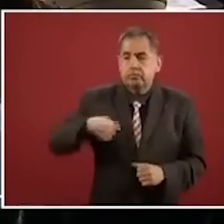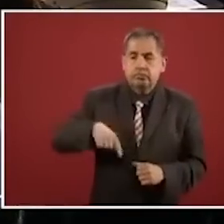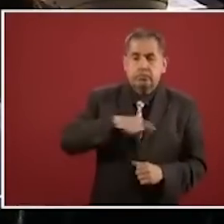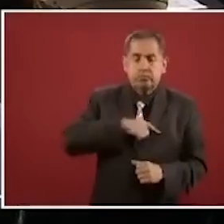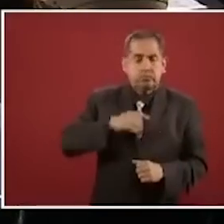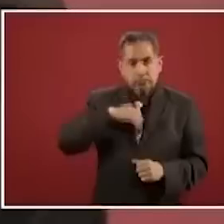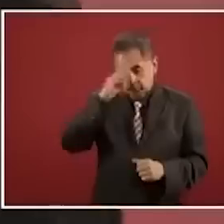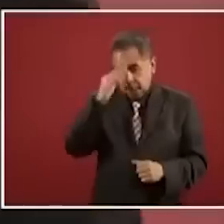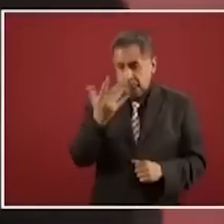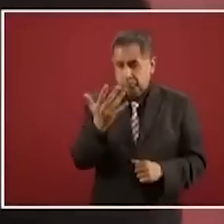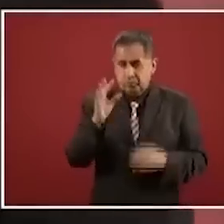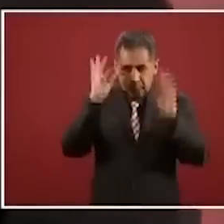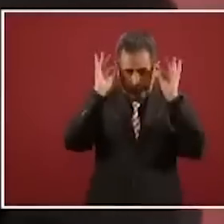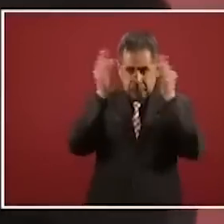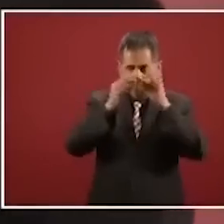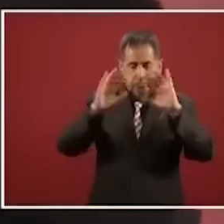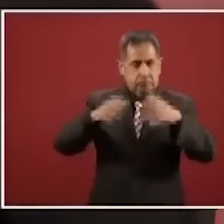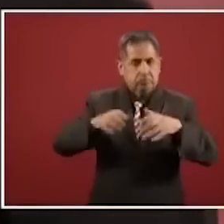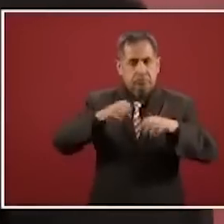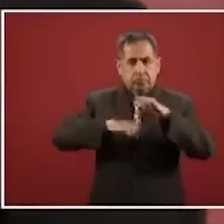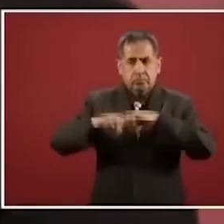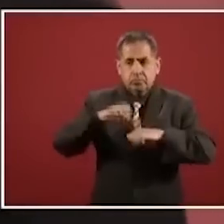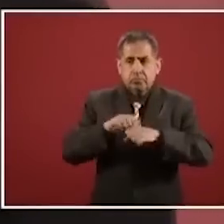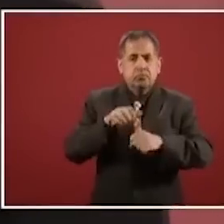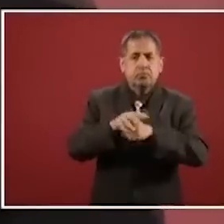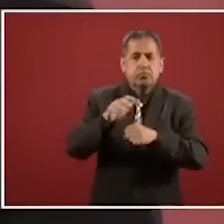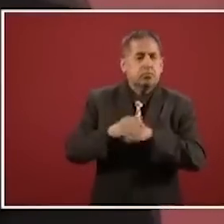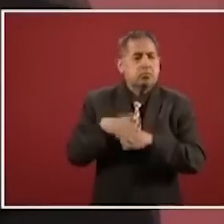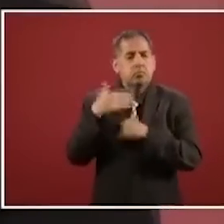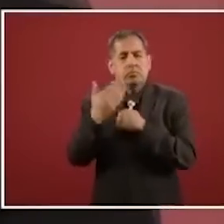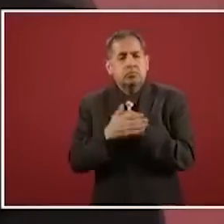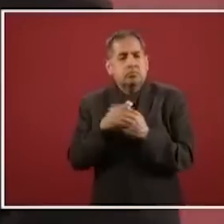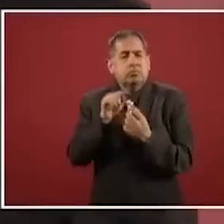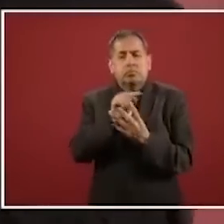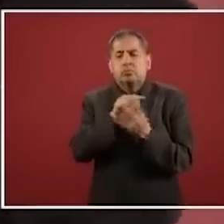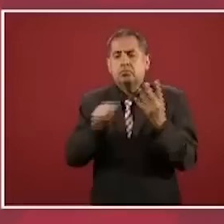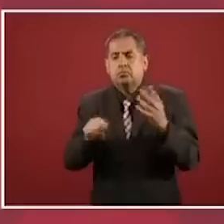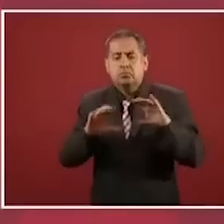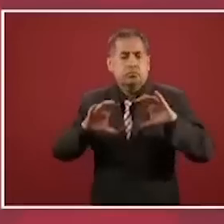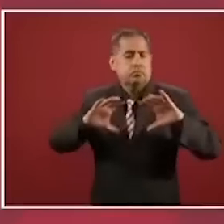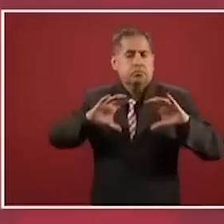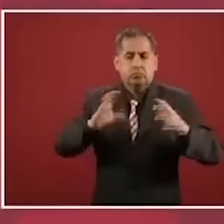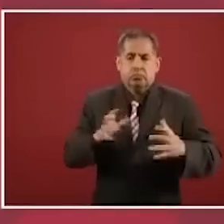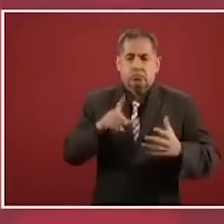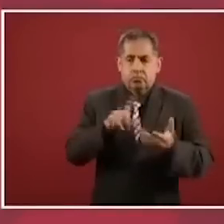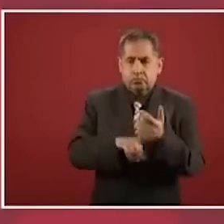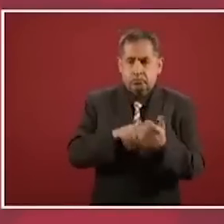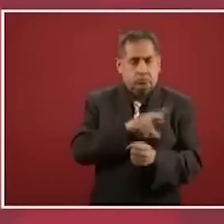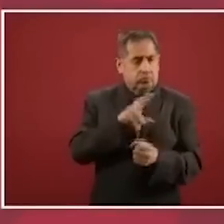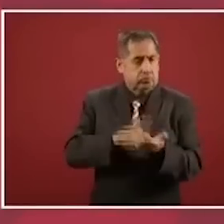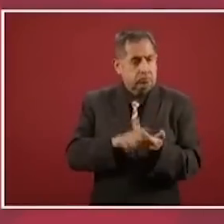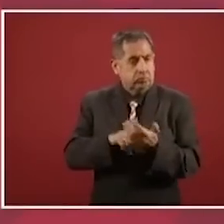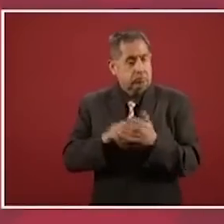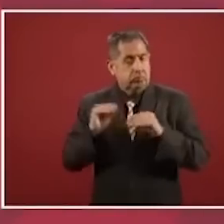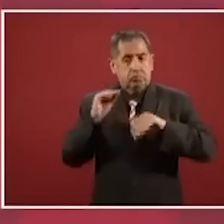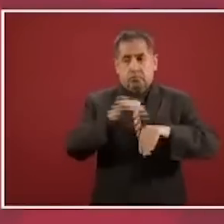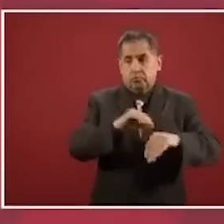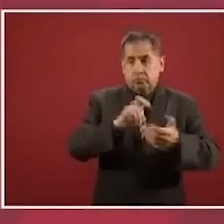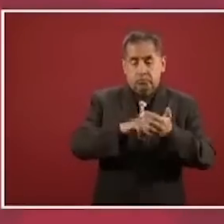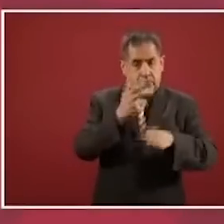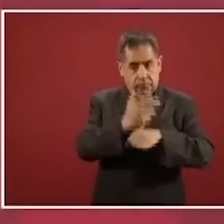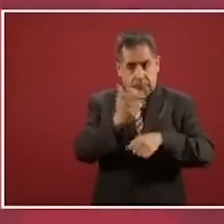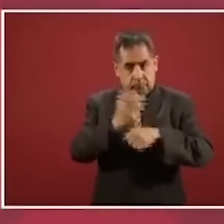50 consulados. ¿Cuál va a ser el rol de toda esa infraestructura tan valiosa de México y tan